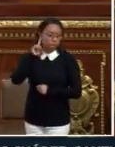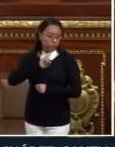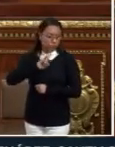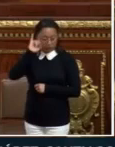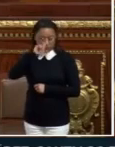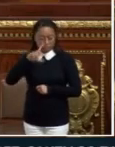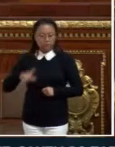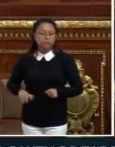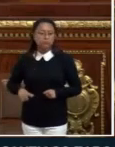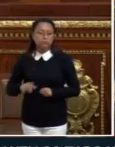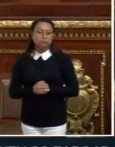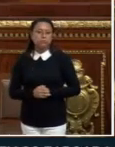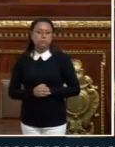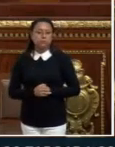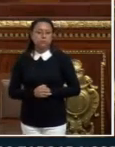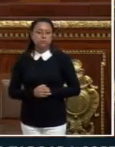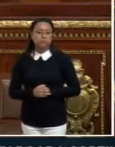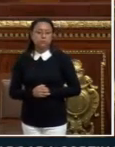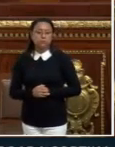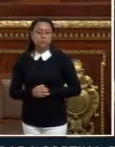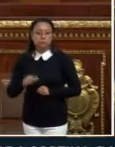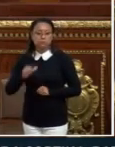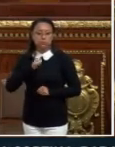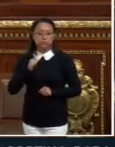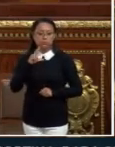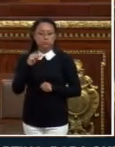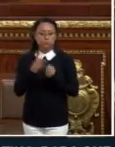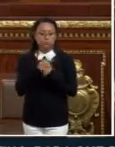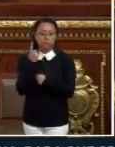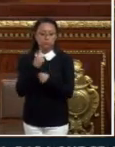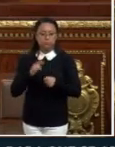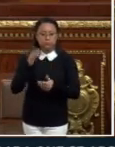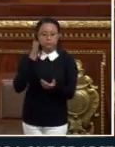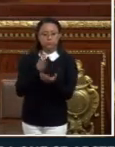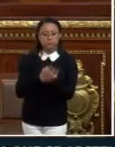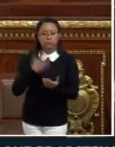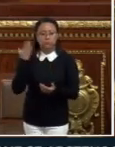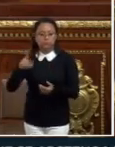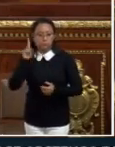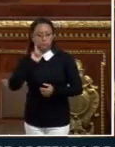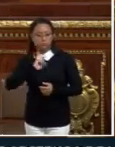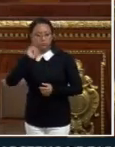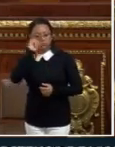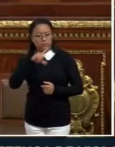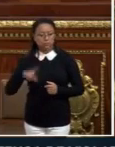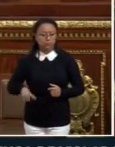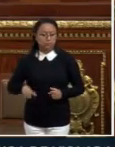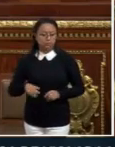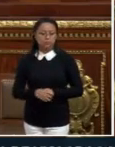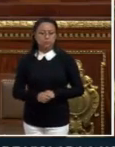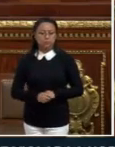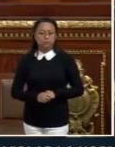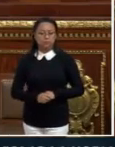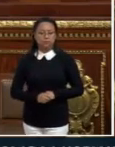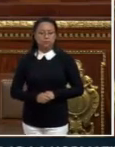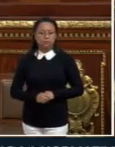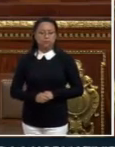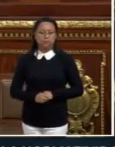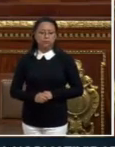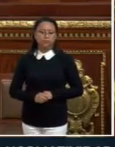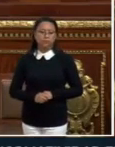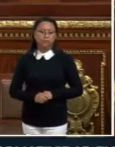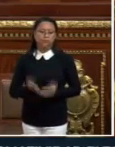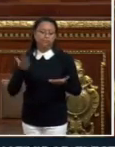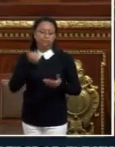gobierno, porque no ha habido otra jefa de gobierno más que Claudia Sheinbaum. La anterior es el lamentable caso de Rosario Robles,